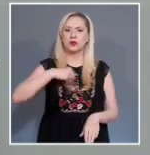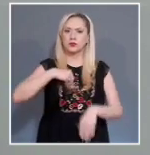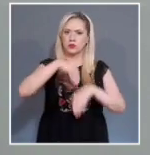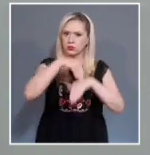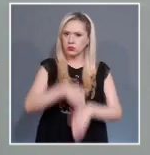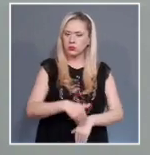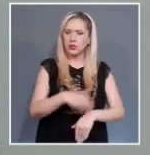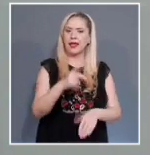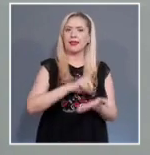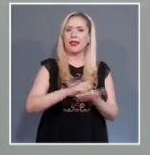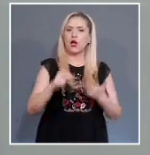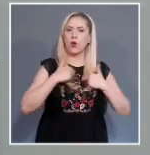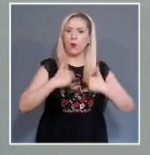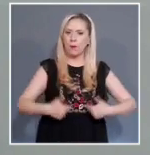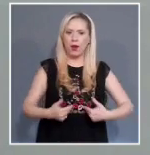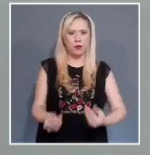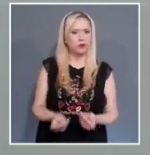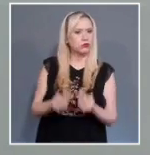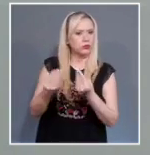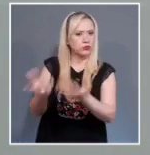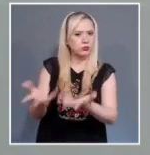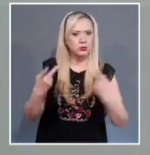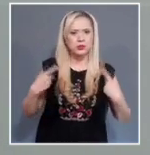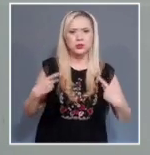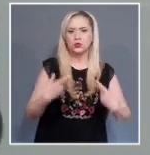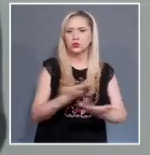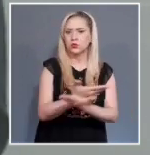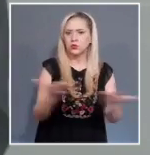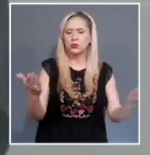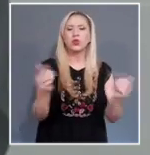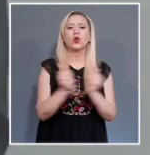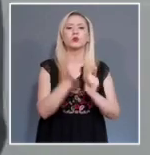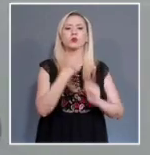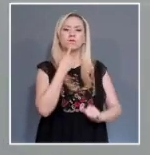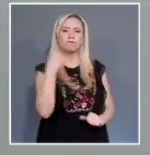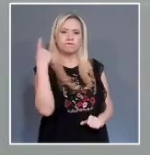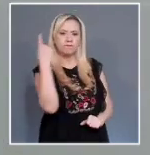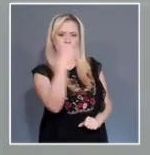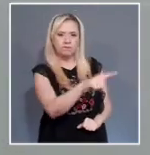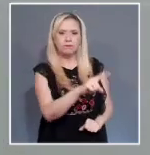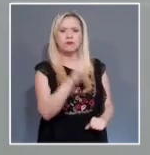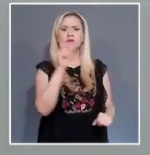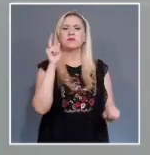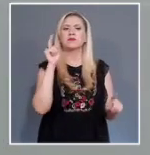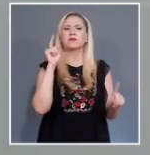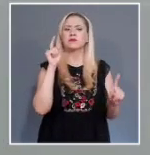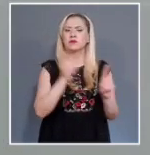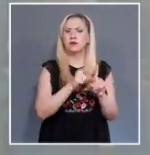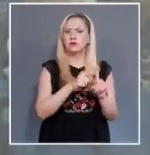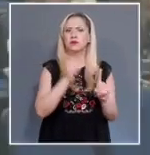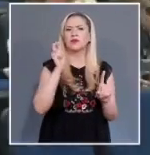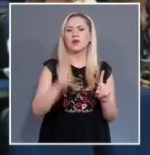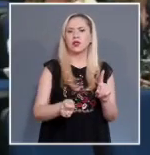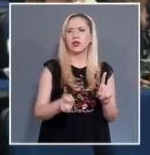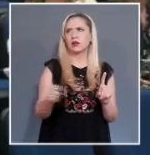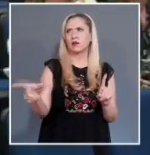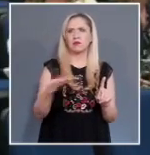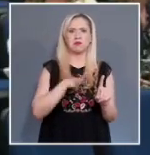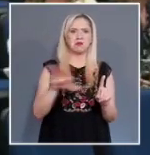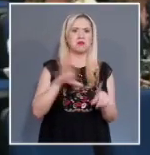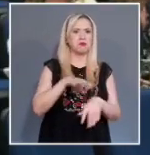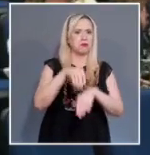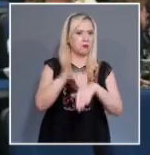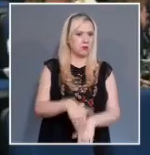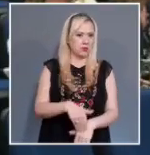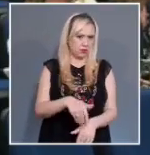colectiva, directamente denunciando los tratados saliéndose de la obligación internacional. En